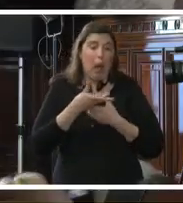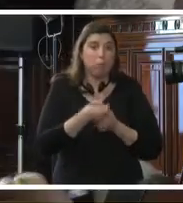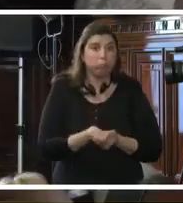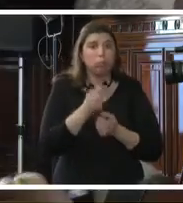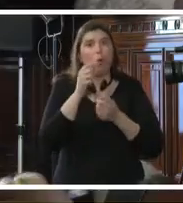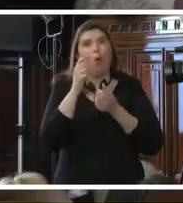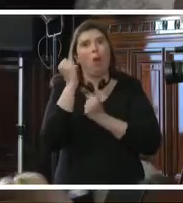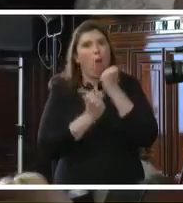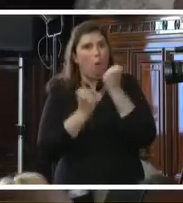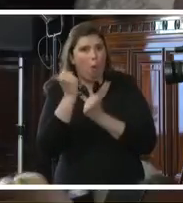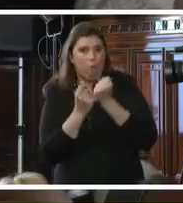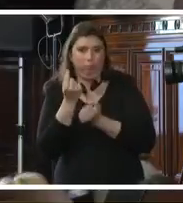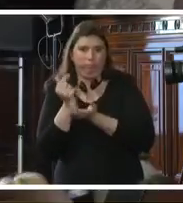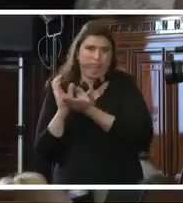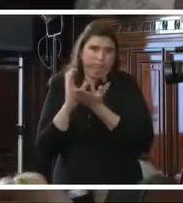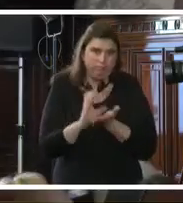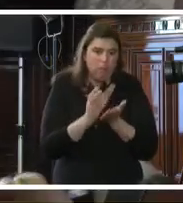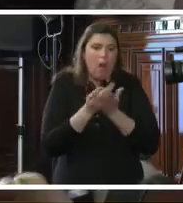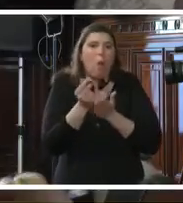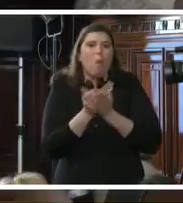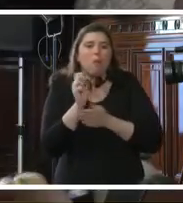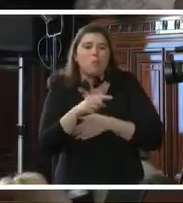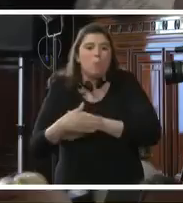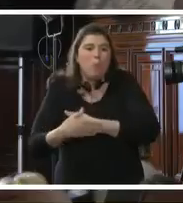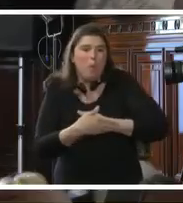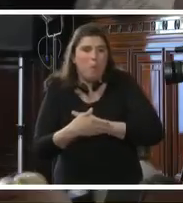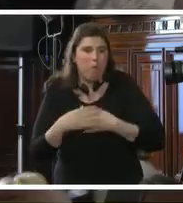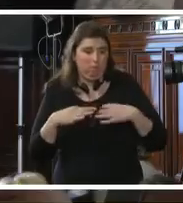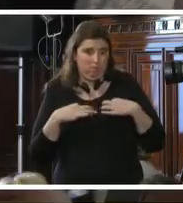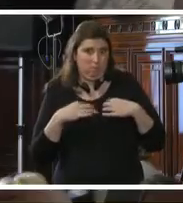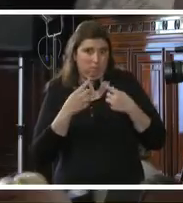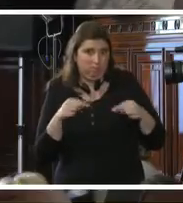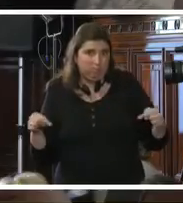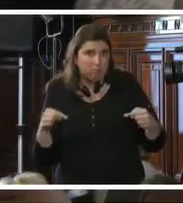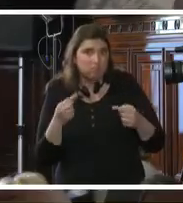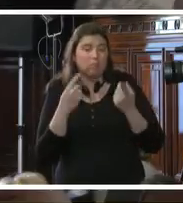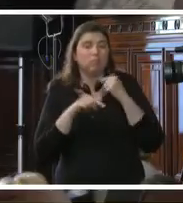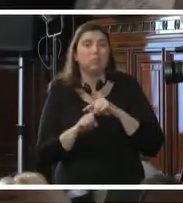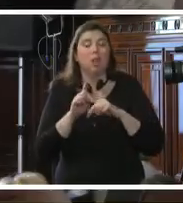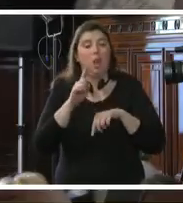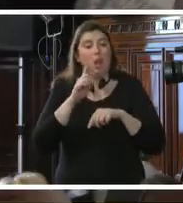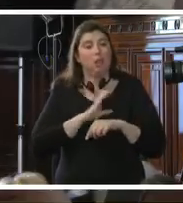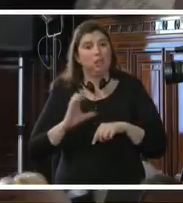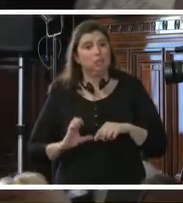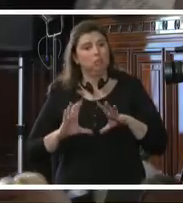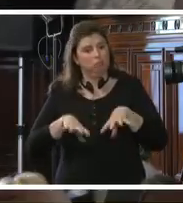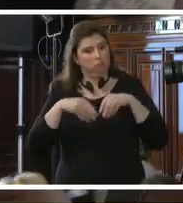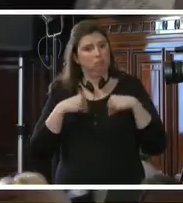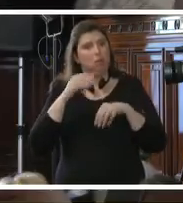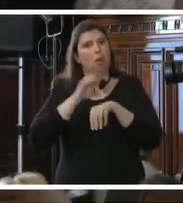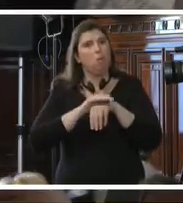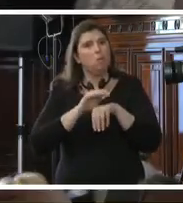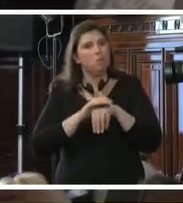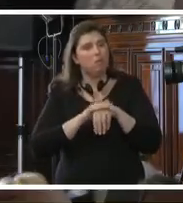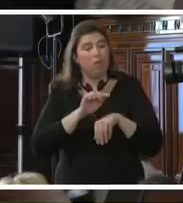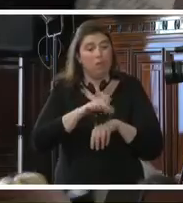cubrir gastos en vestuario y alimentación. Los estados deben asumir la responsabilidad y el reconocimiento legal de las y